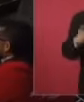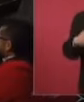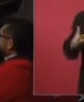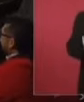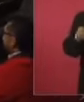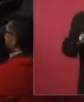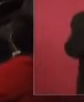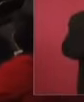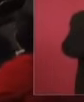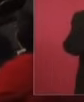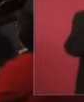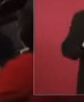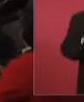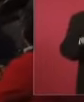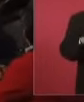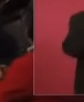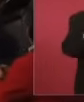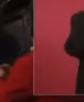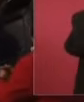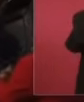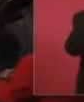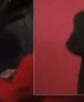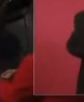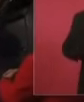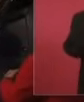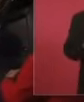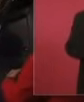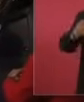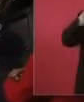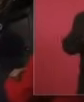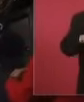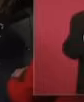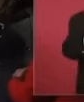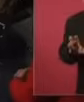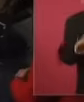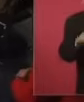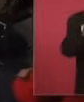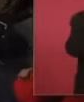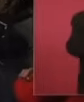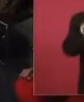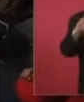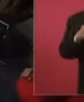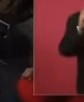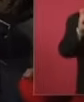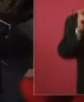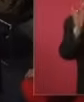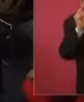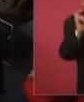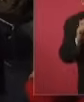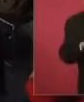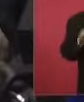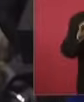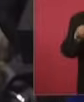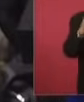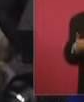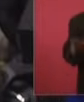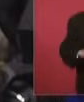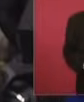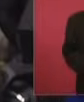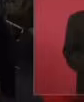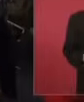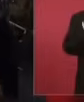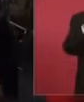corrupción. Es verdaderamente un ridículo. Ya están, amigos, desesperados. Ya está Obrador desesperado. Ya no hayan qué hacer.